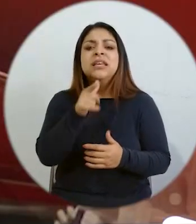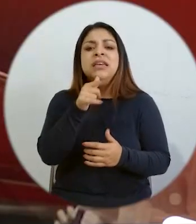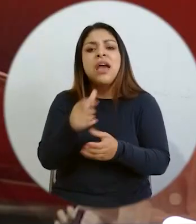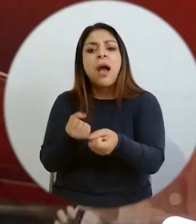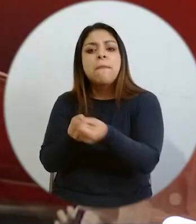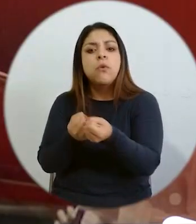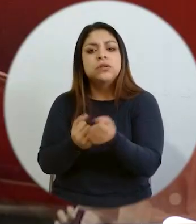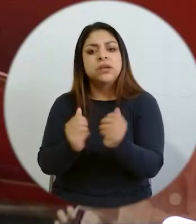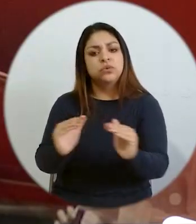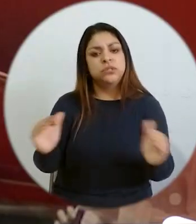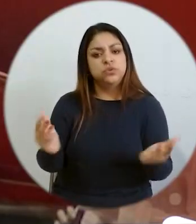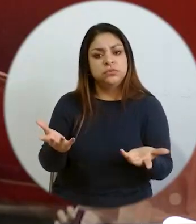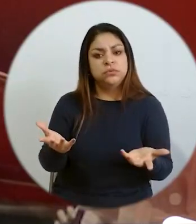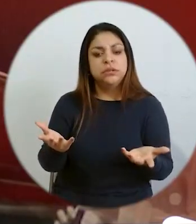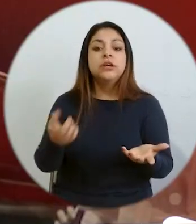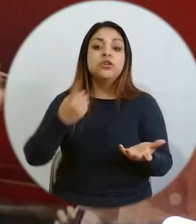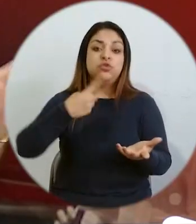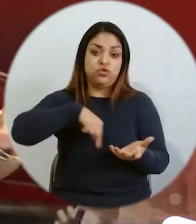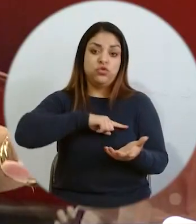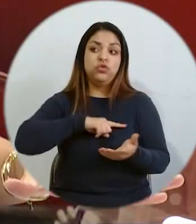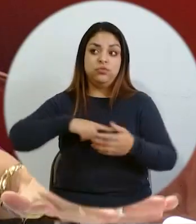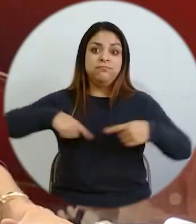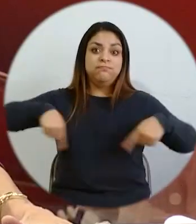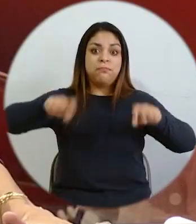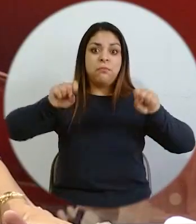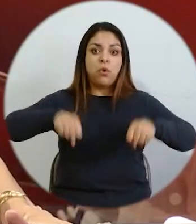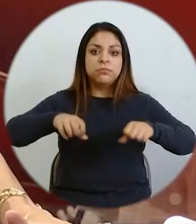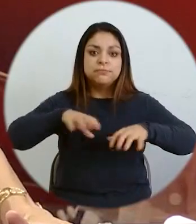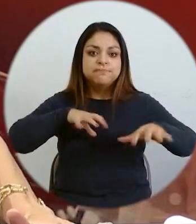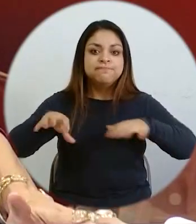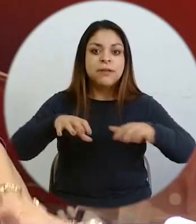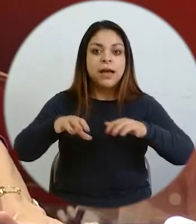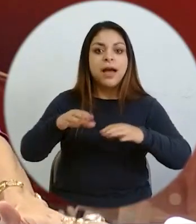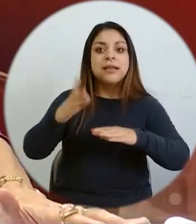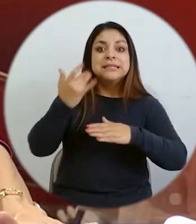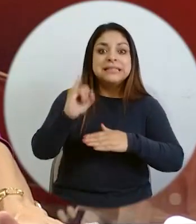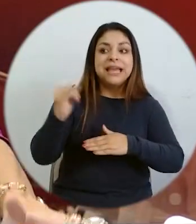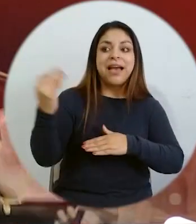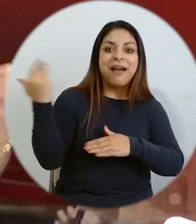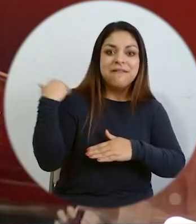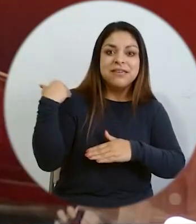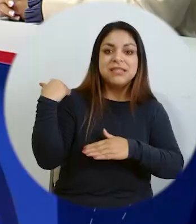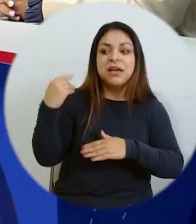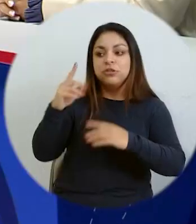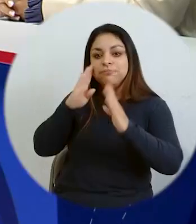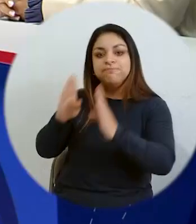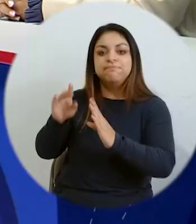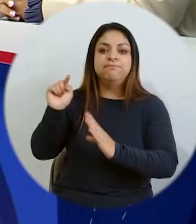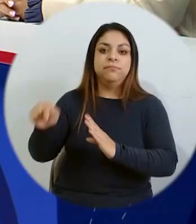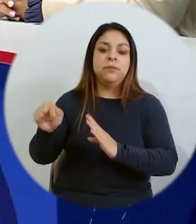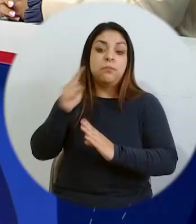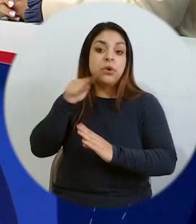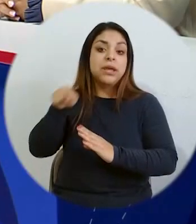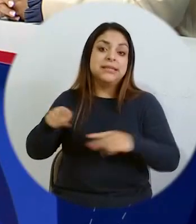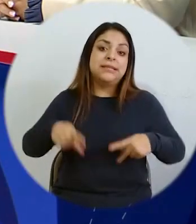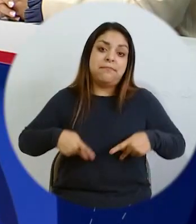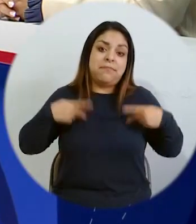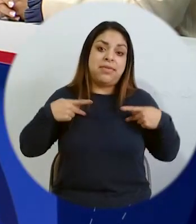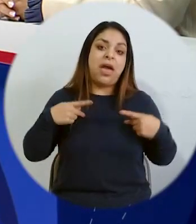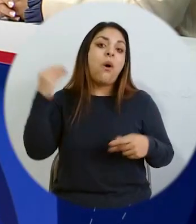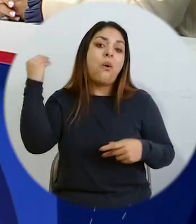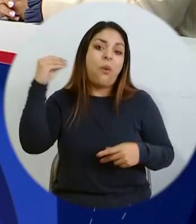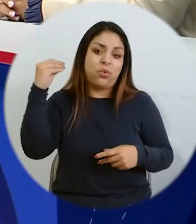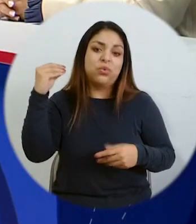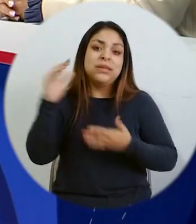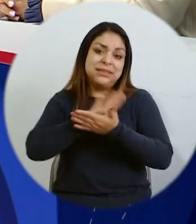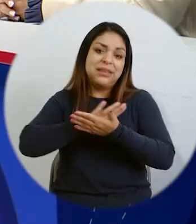las instituciones podemos reaccionar si somos advertidas de que aquello está sucediendo. Aquí el tiempo es vida, es oro,